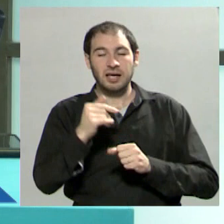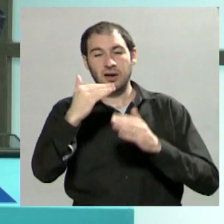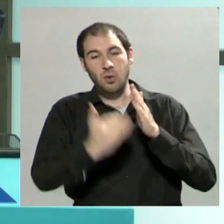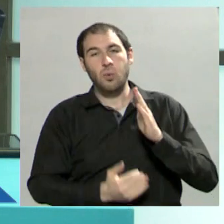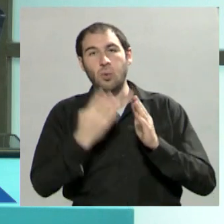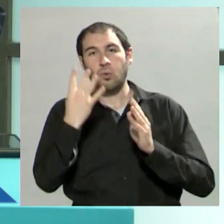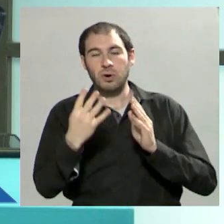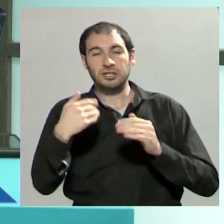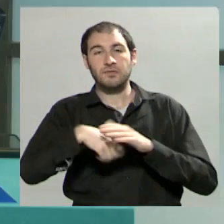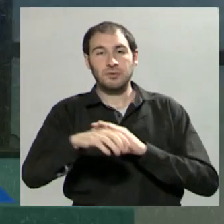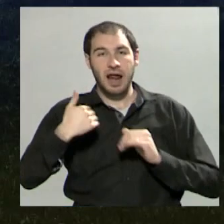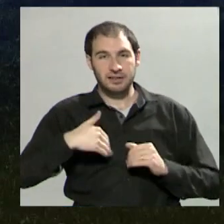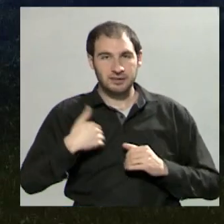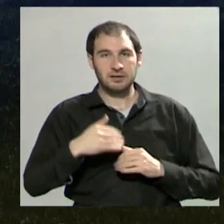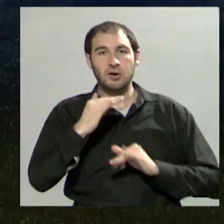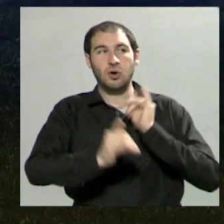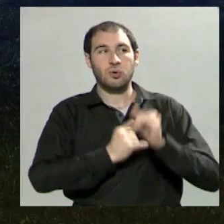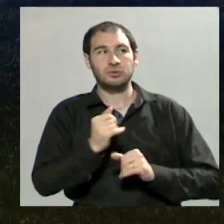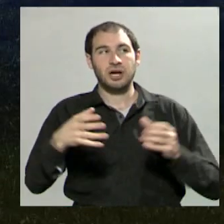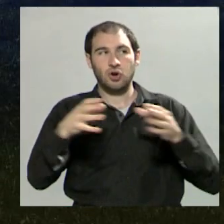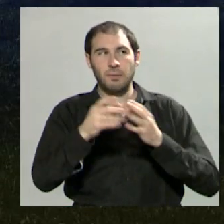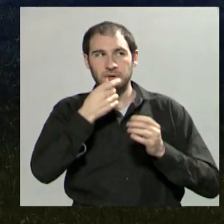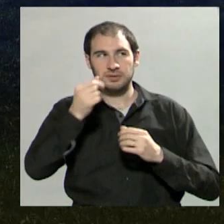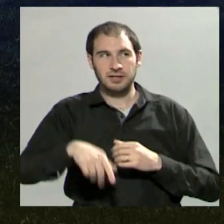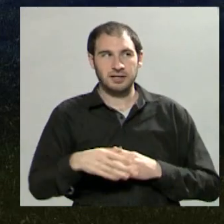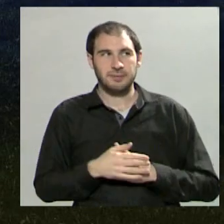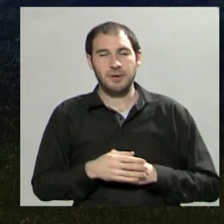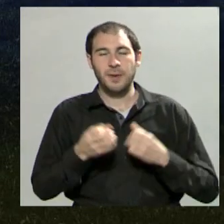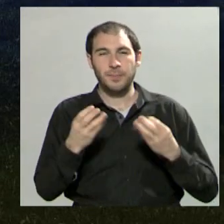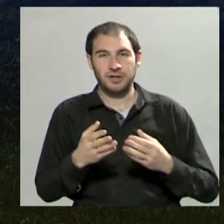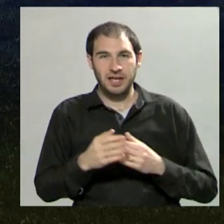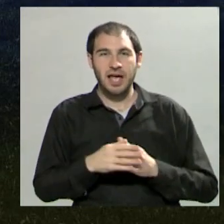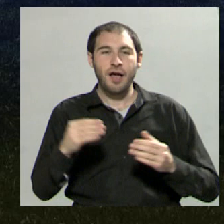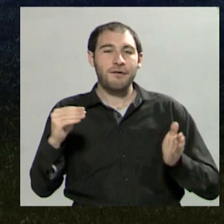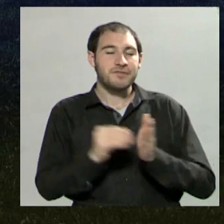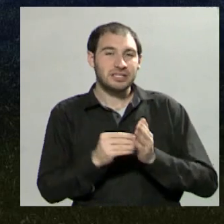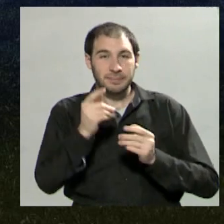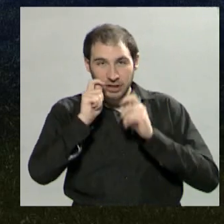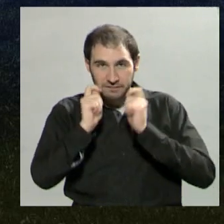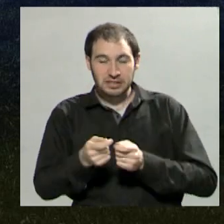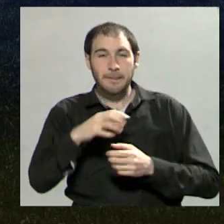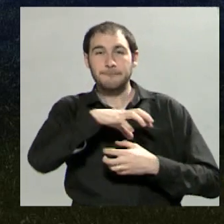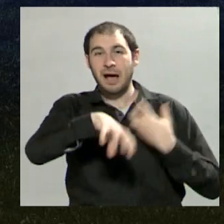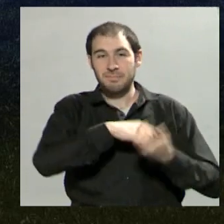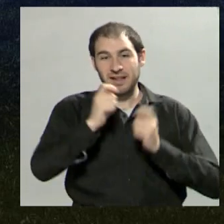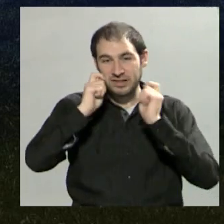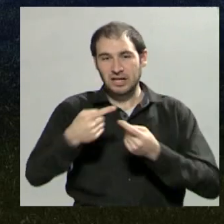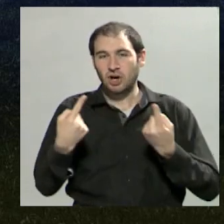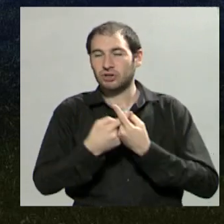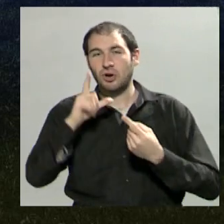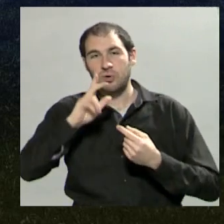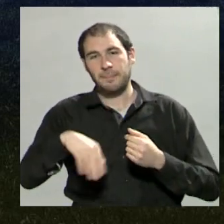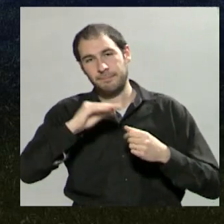categoría del fútbol argentino. Vamos a repasar los resultados de los equipos mendocinos. Dale. Porque fue una fecha para los visitantes. Palmira, en condición de local, perdió con